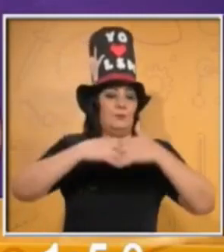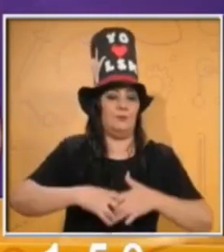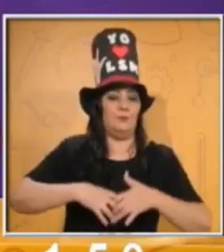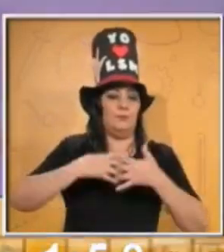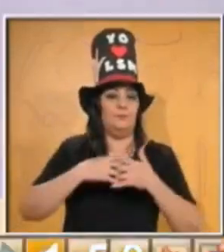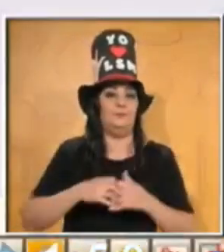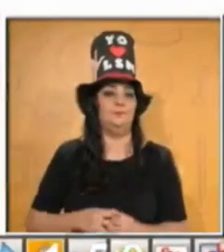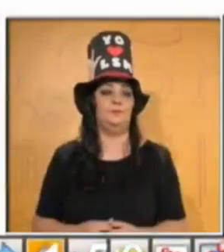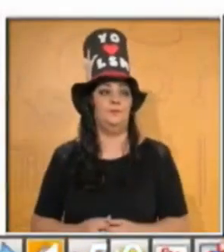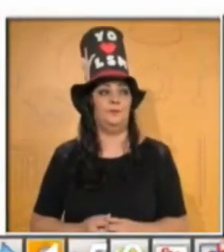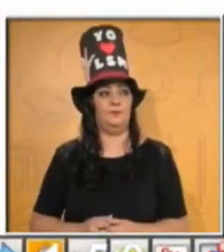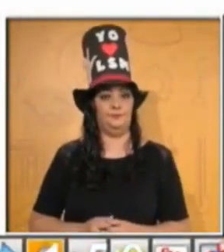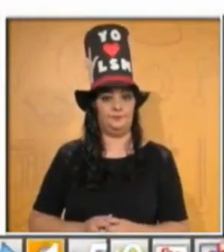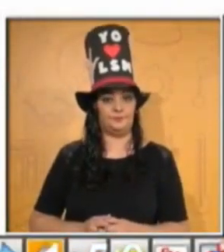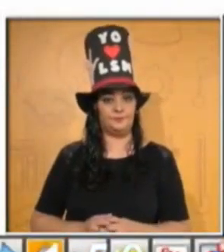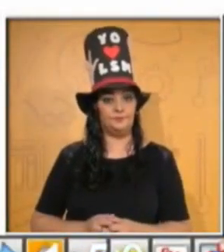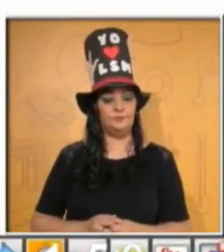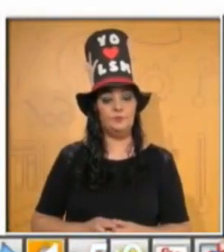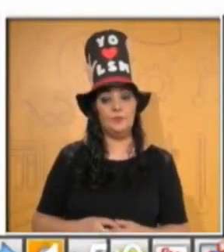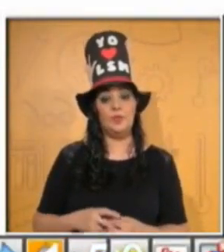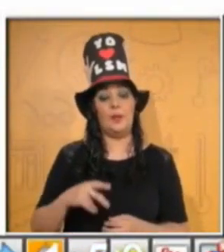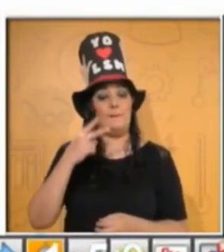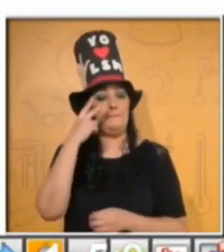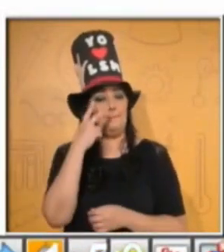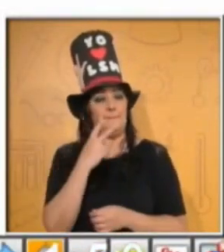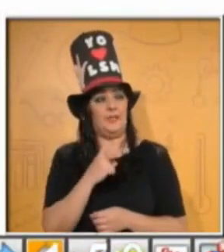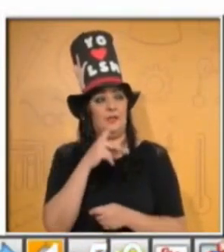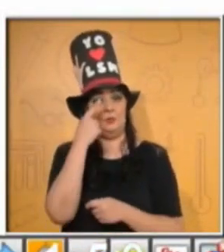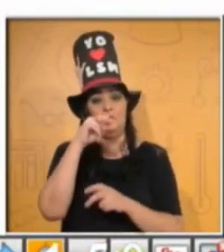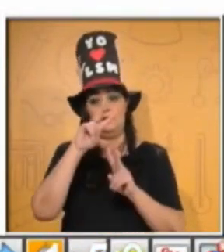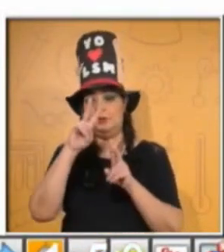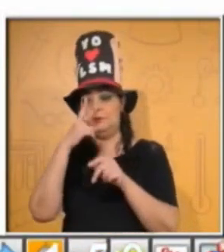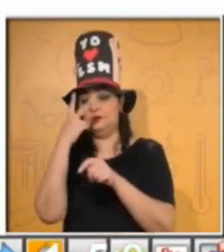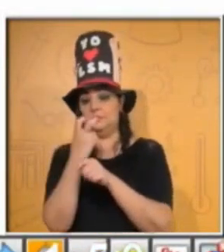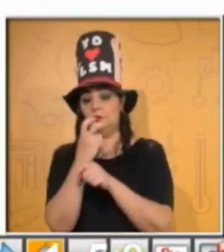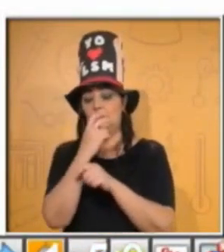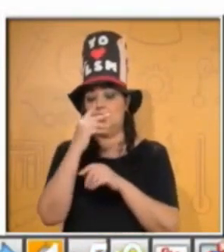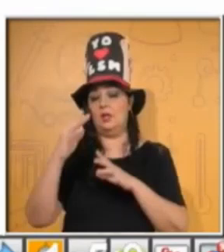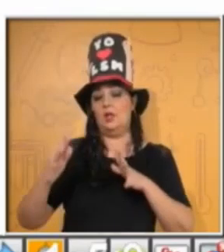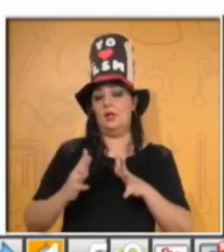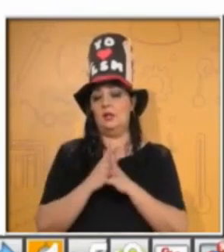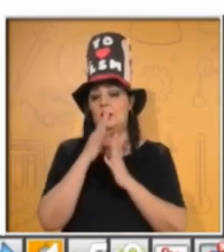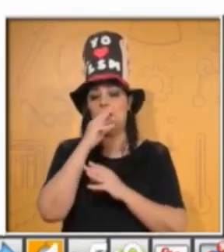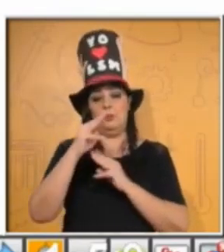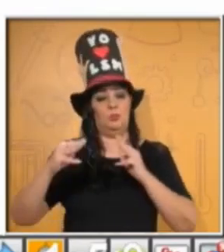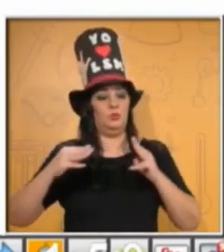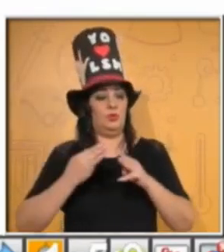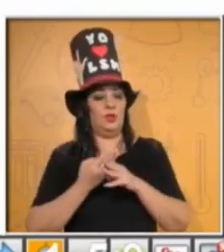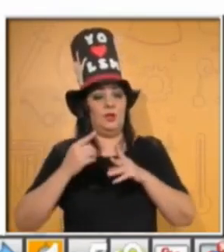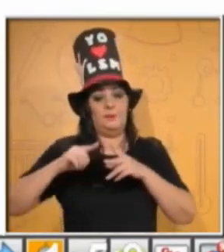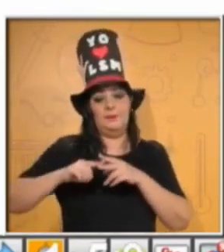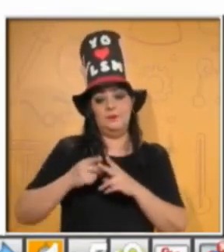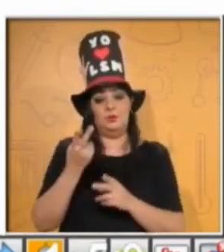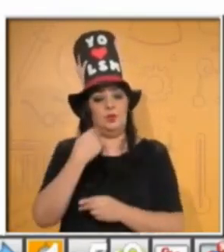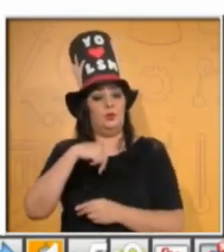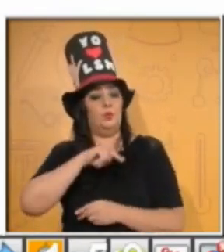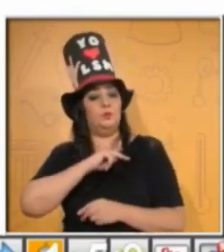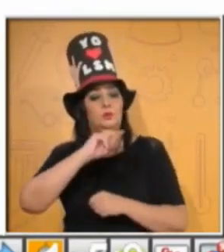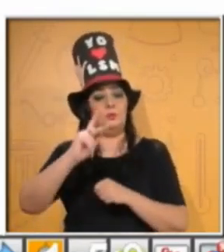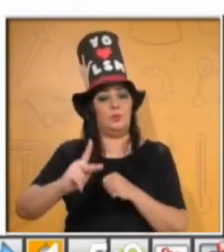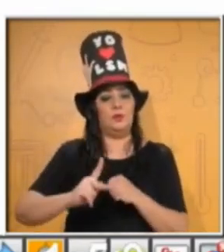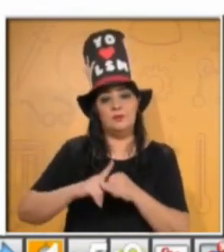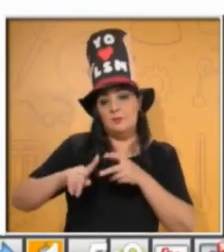Continuamos. México en el contexto de la Segunda Guerra Mundial. Situación que dio pie a que nuestro país